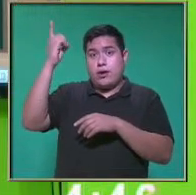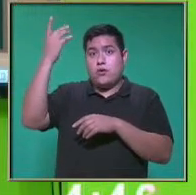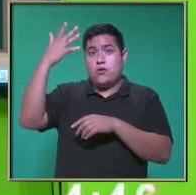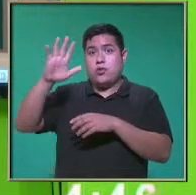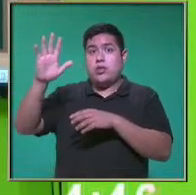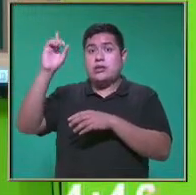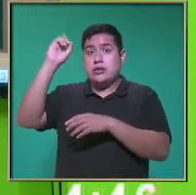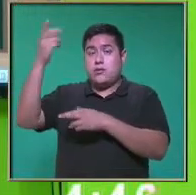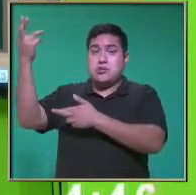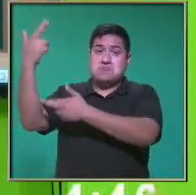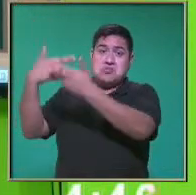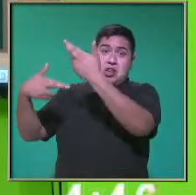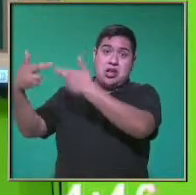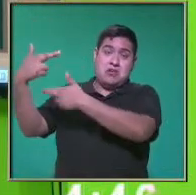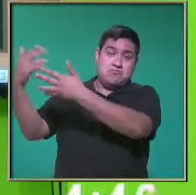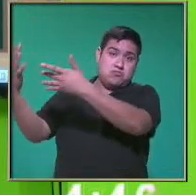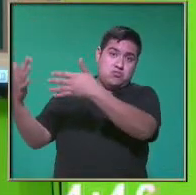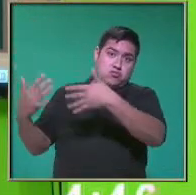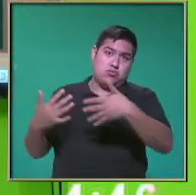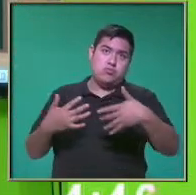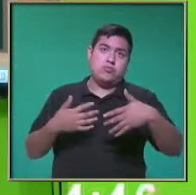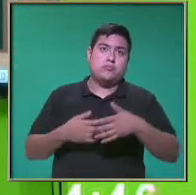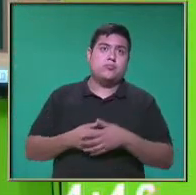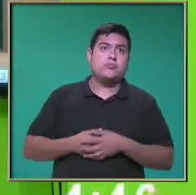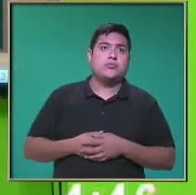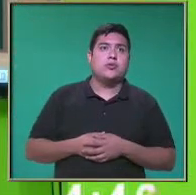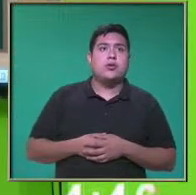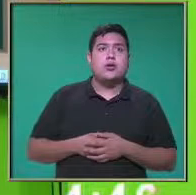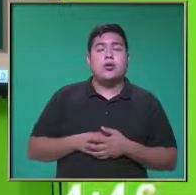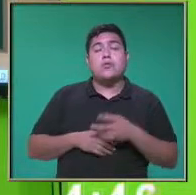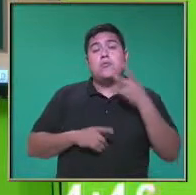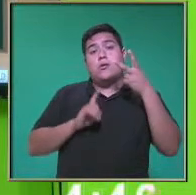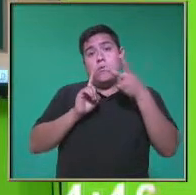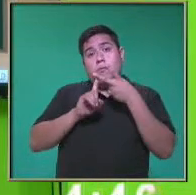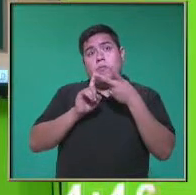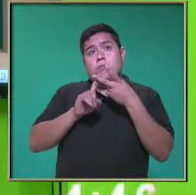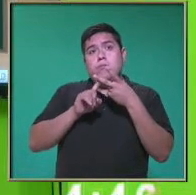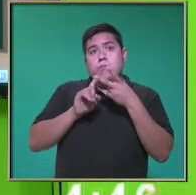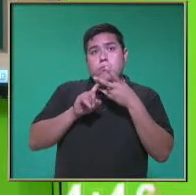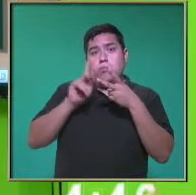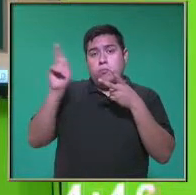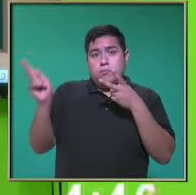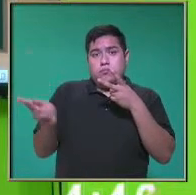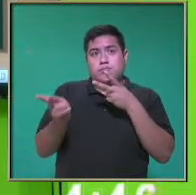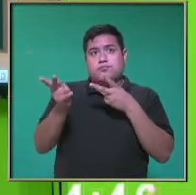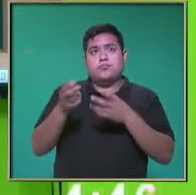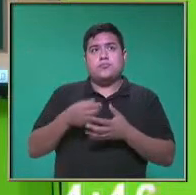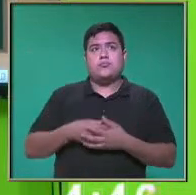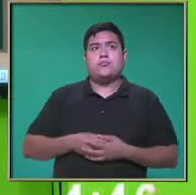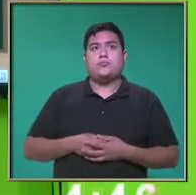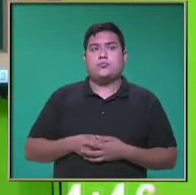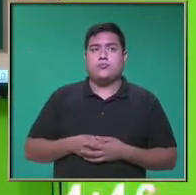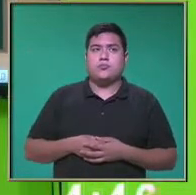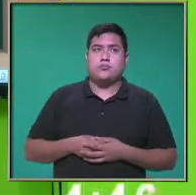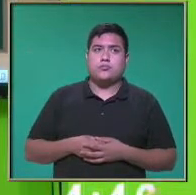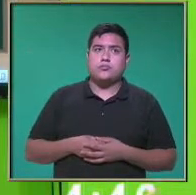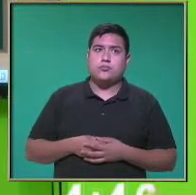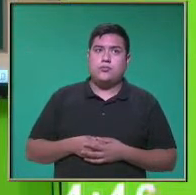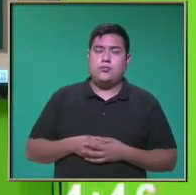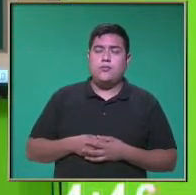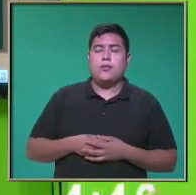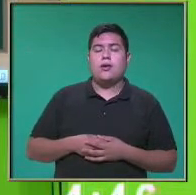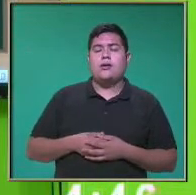10 caballos más. Then, what had the farmer been doing for many weeks when his horse returned? ¿Qué